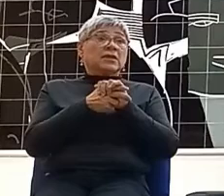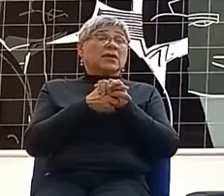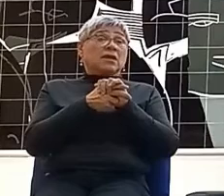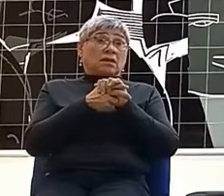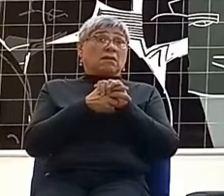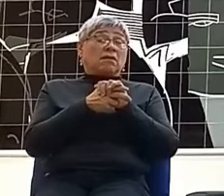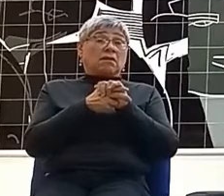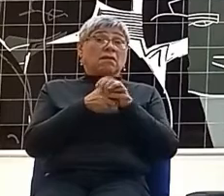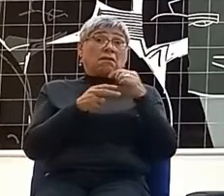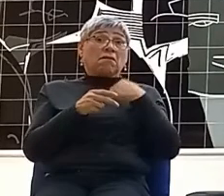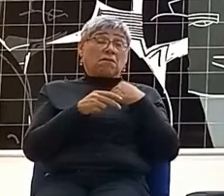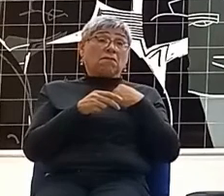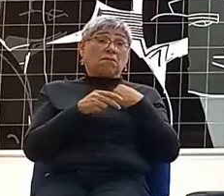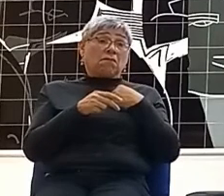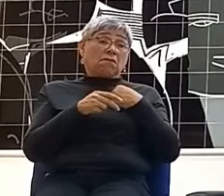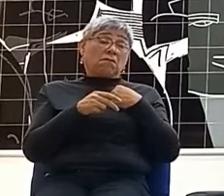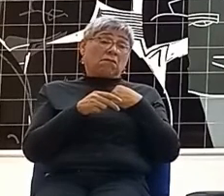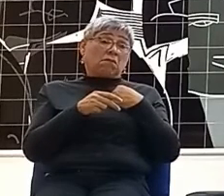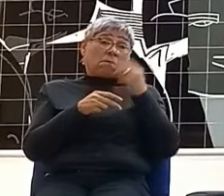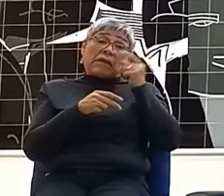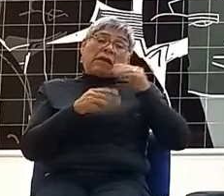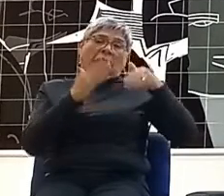venir